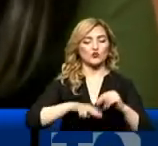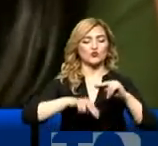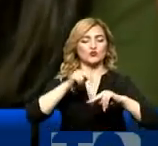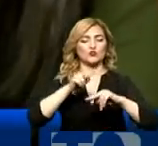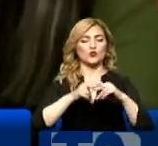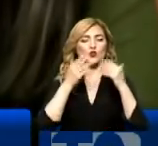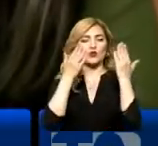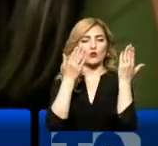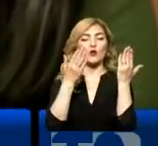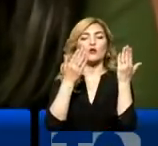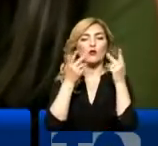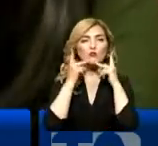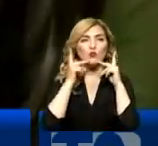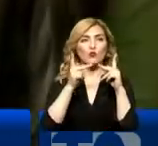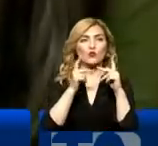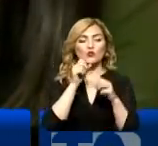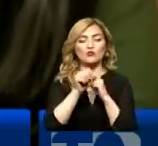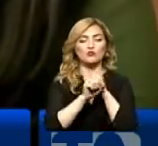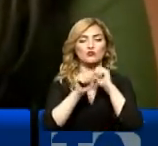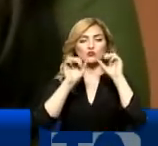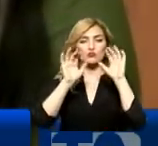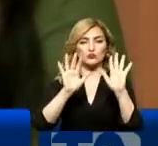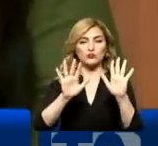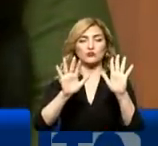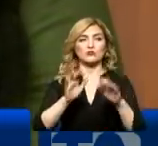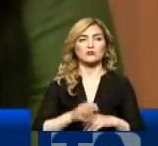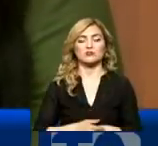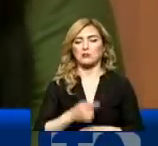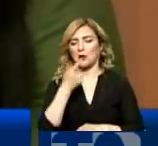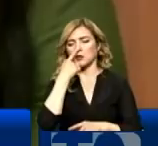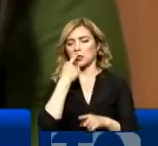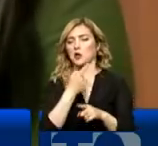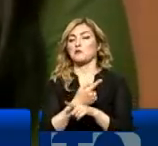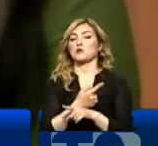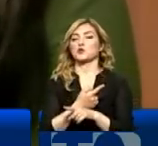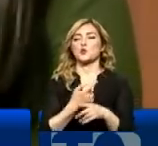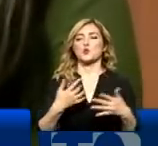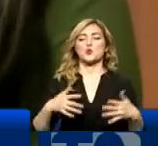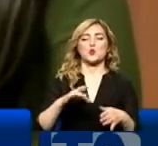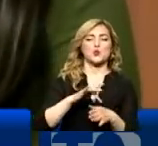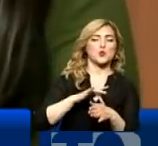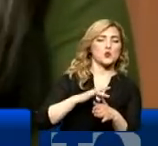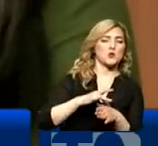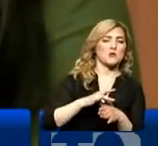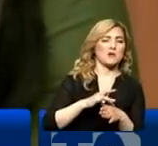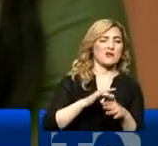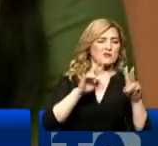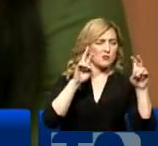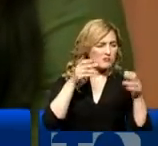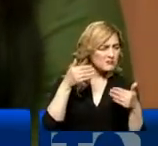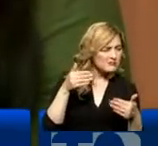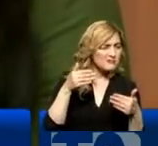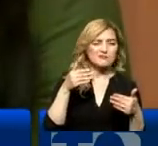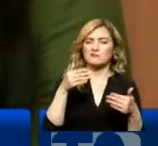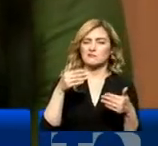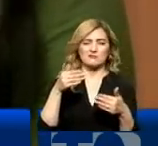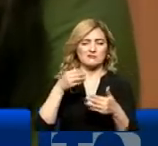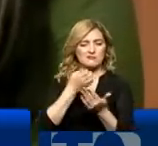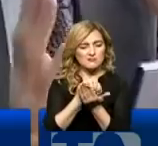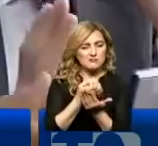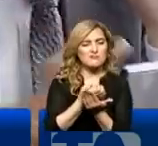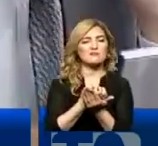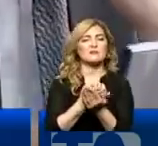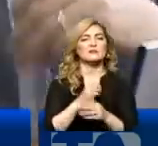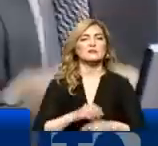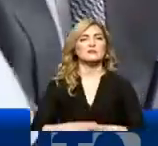durante toda una década. Entonces, los intereses que están en juego van más allá de lo político, incluye lo